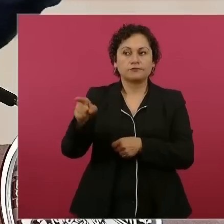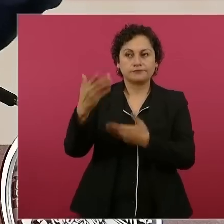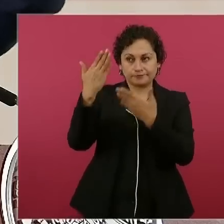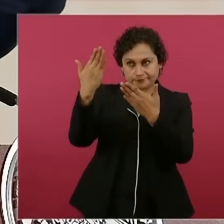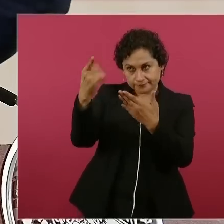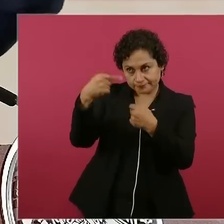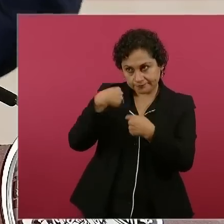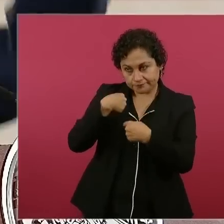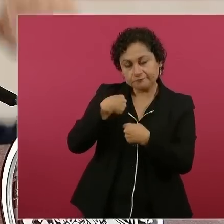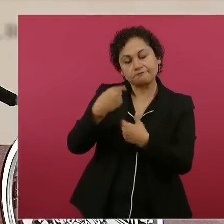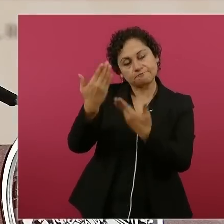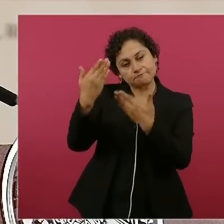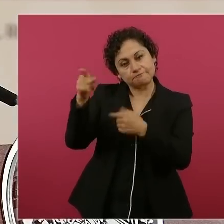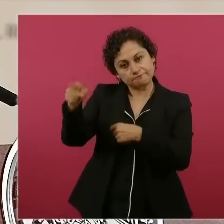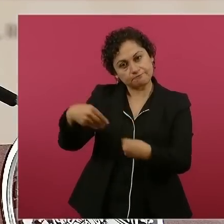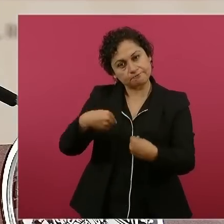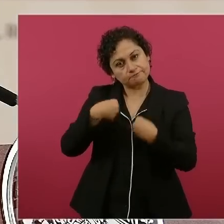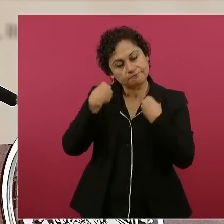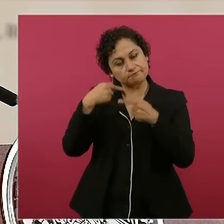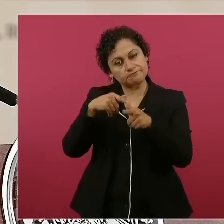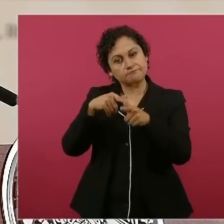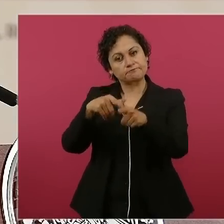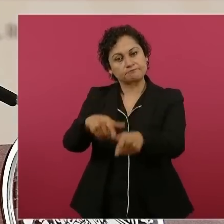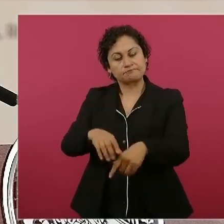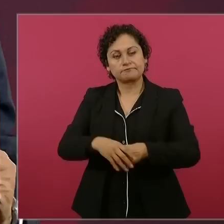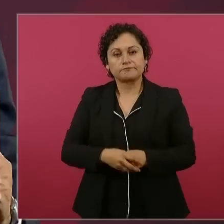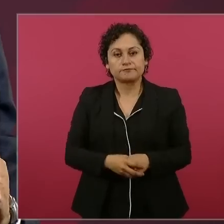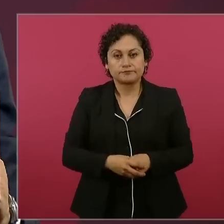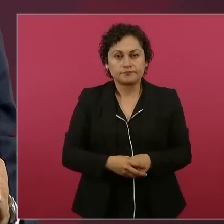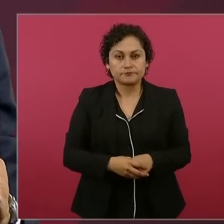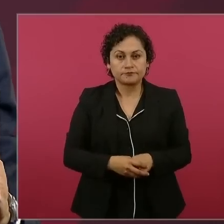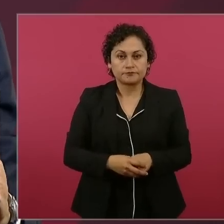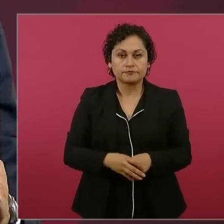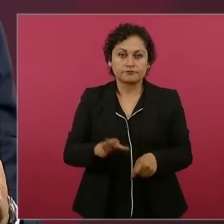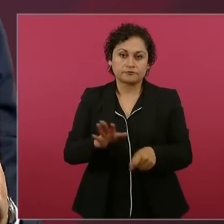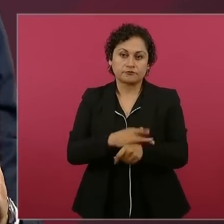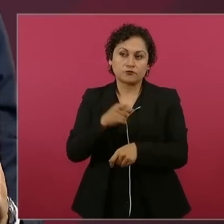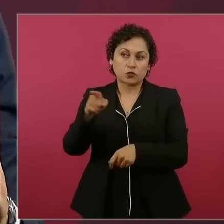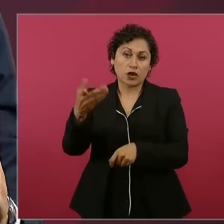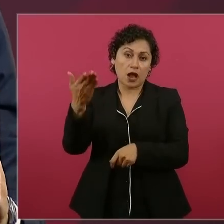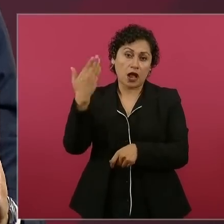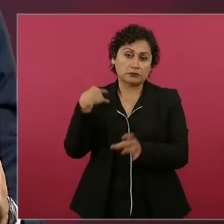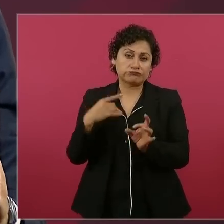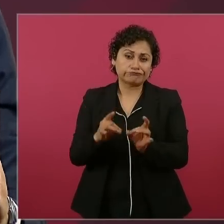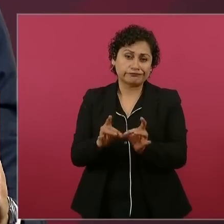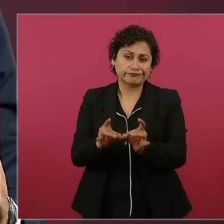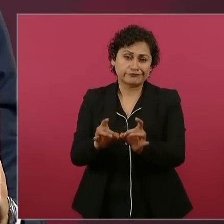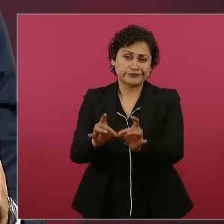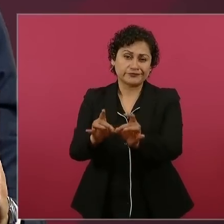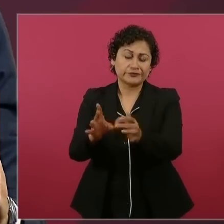aquí, por todo lo que ha sufrido.